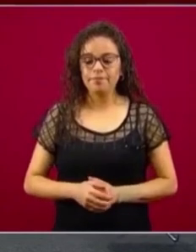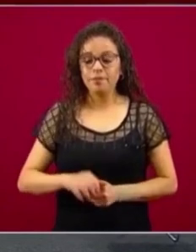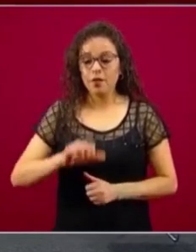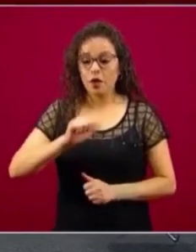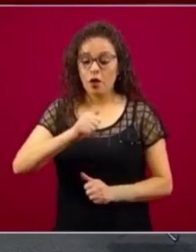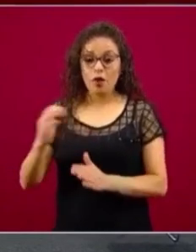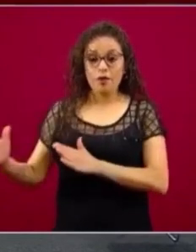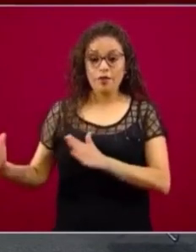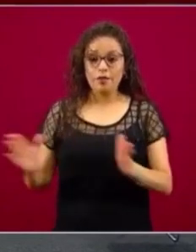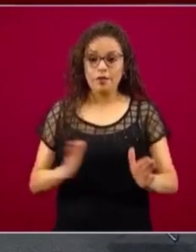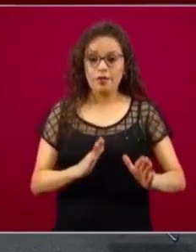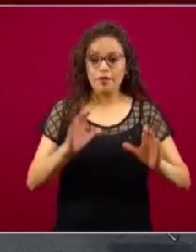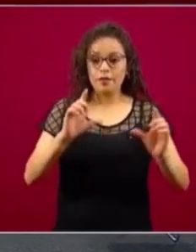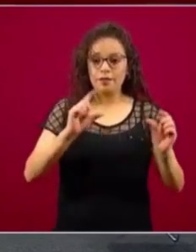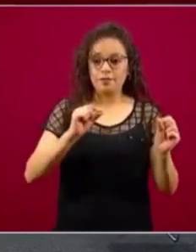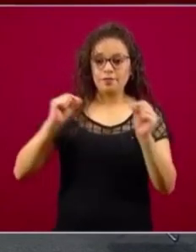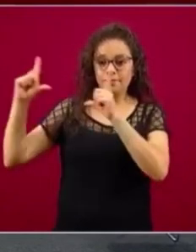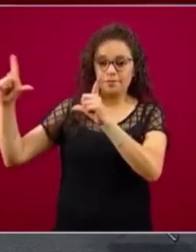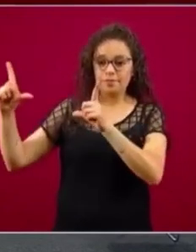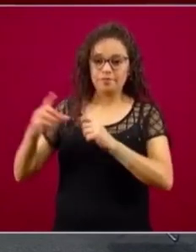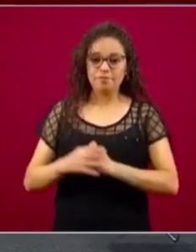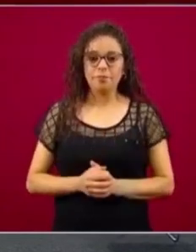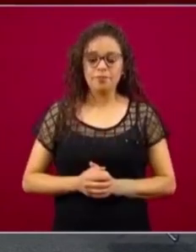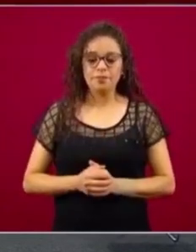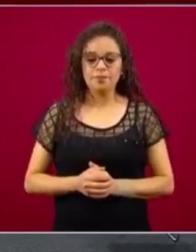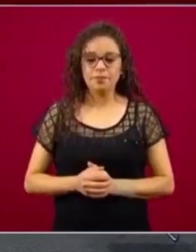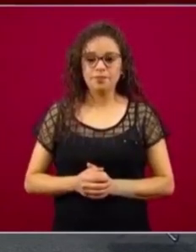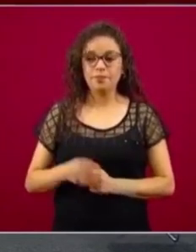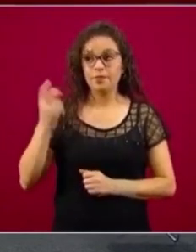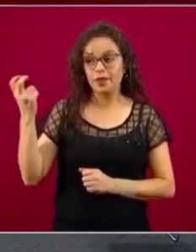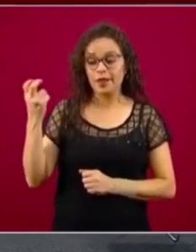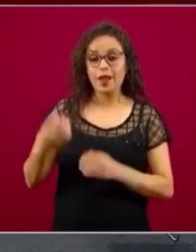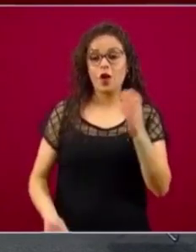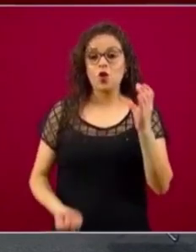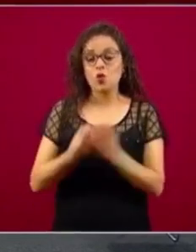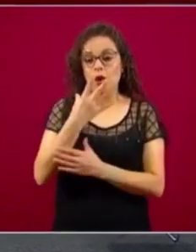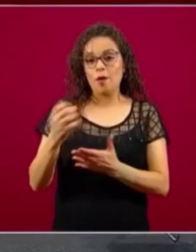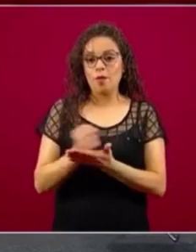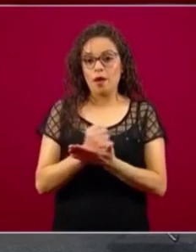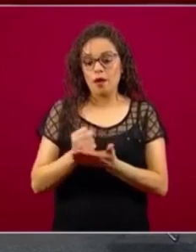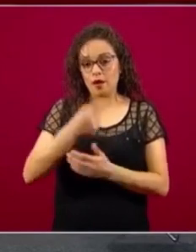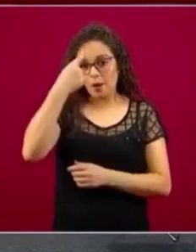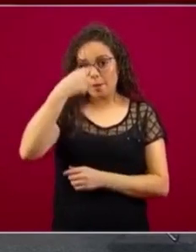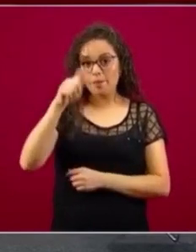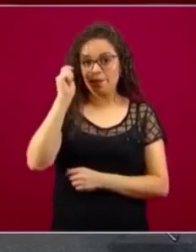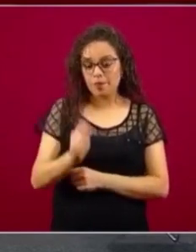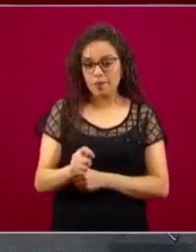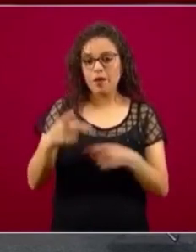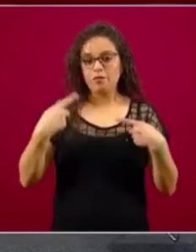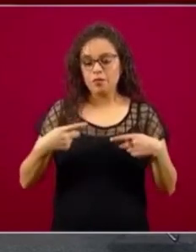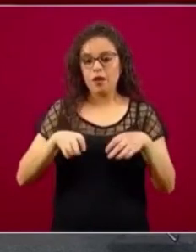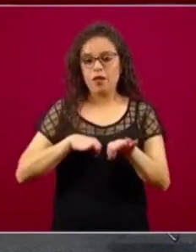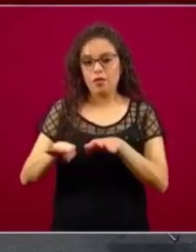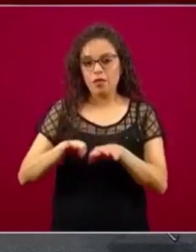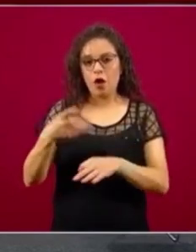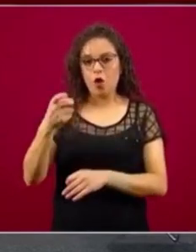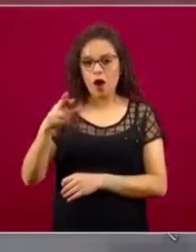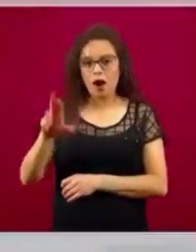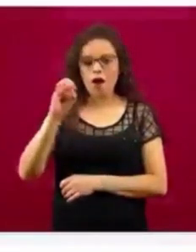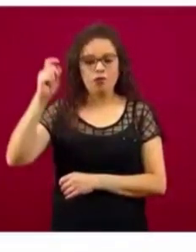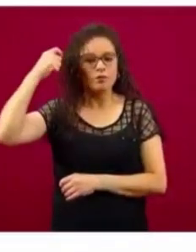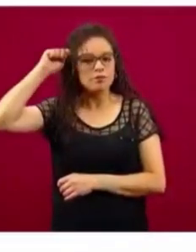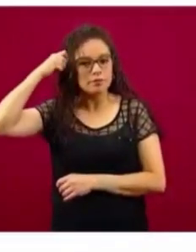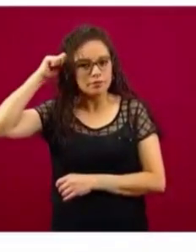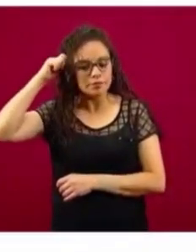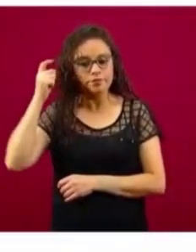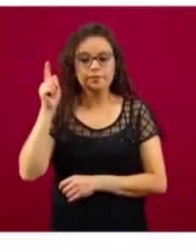con este nuevo crédito que es para trabajadoras del hogar y también para trabajadores independientes y ha ido incrementándose día